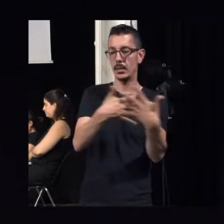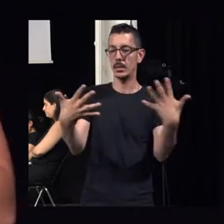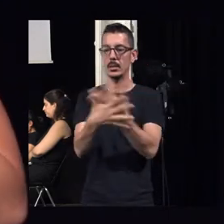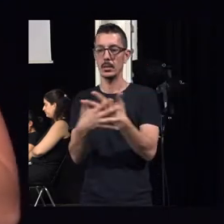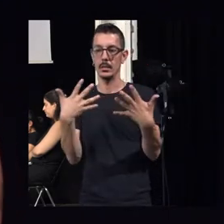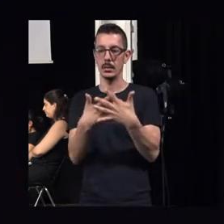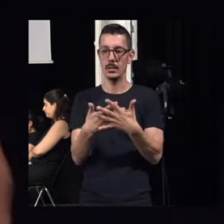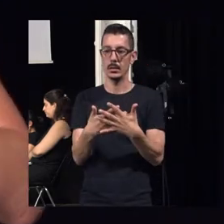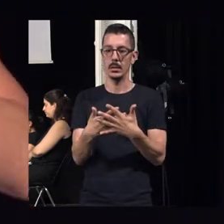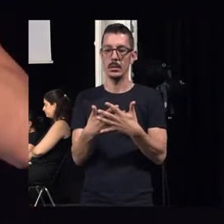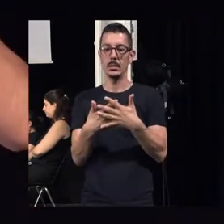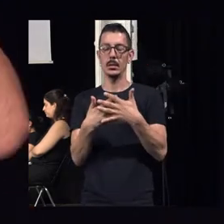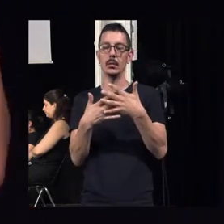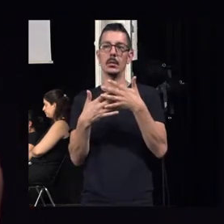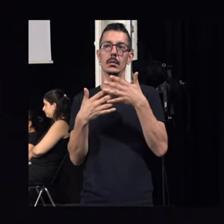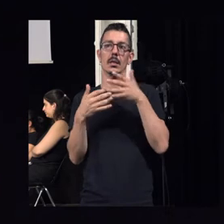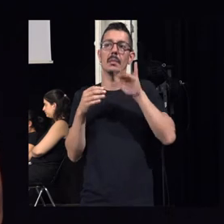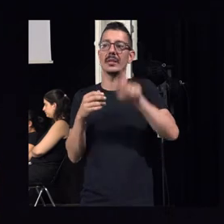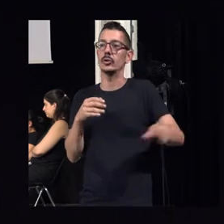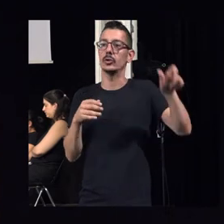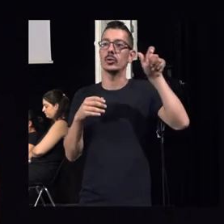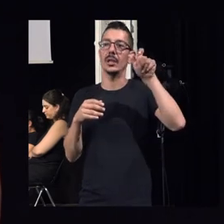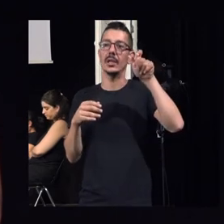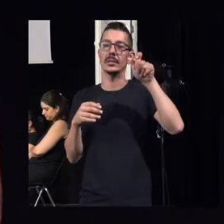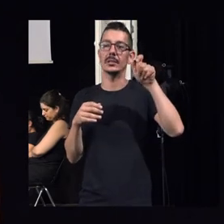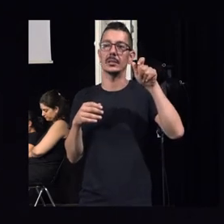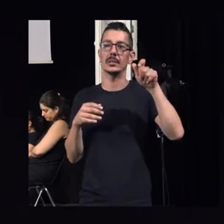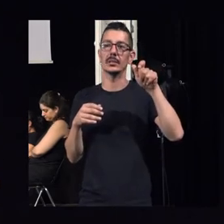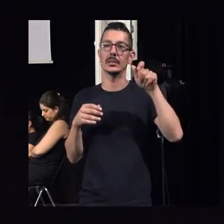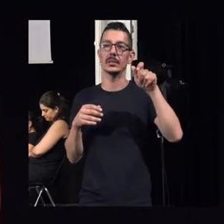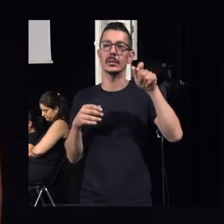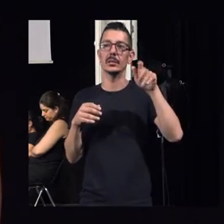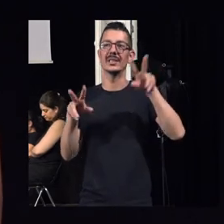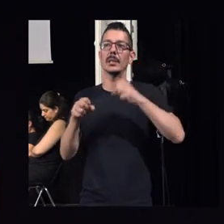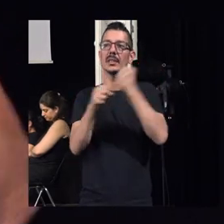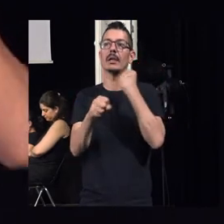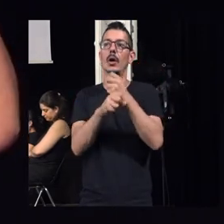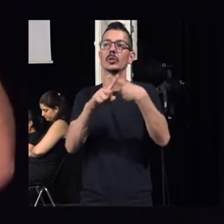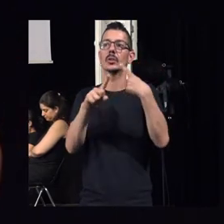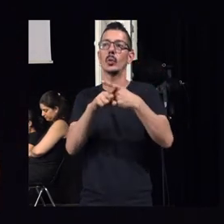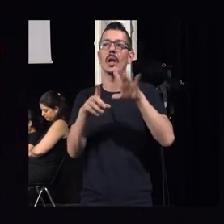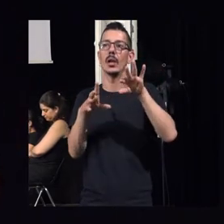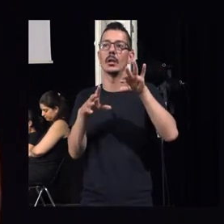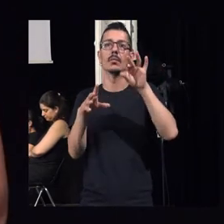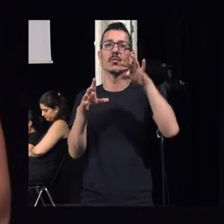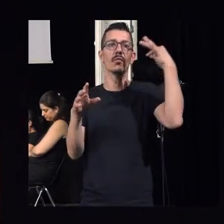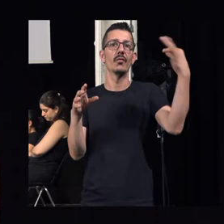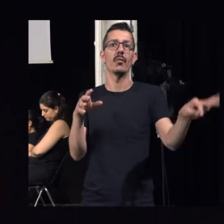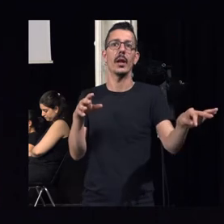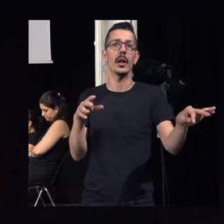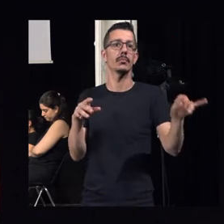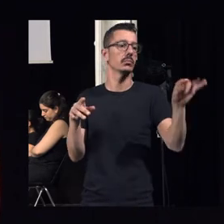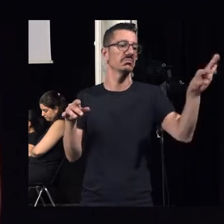que está totalmente fuera de lo que es la cuestión del trabajo sexual, pues lo revuelve